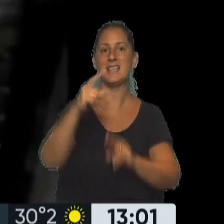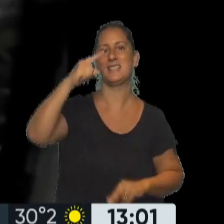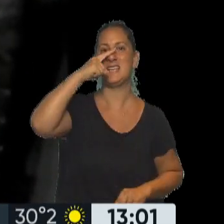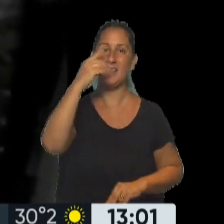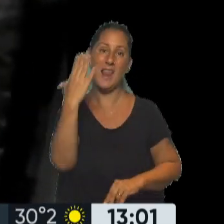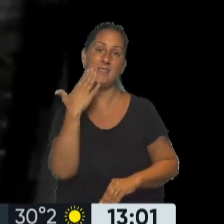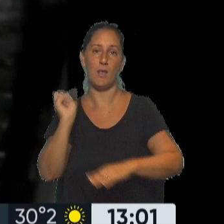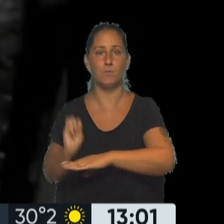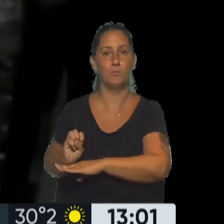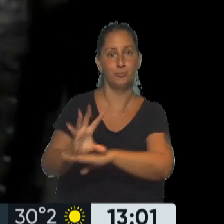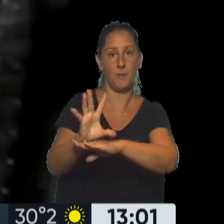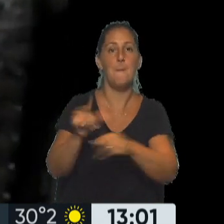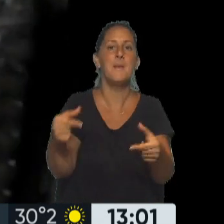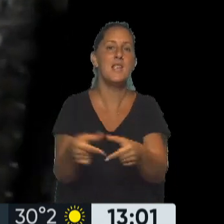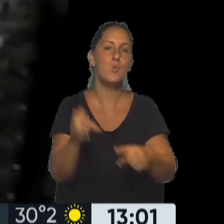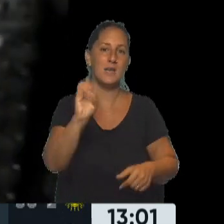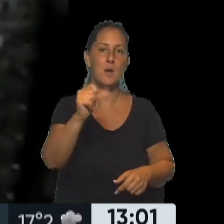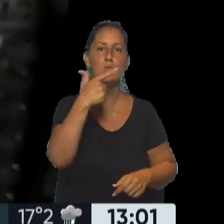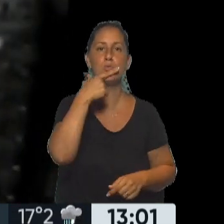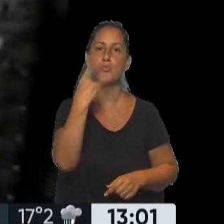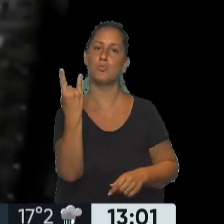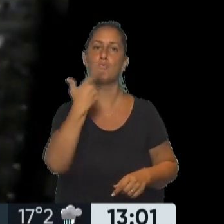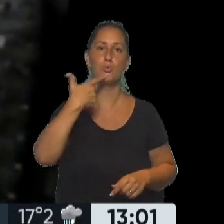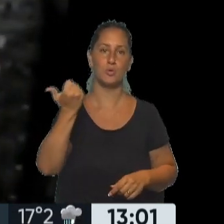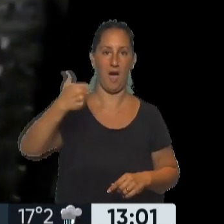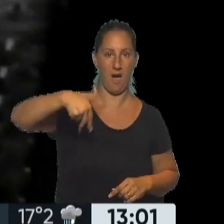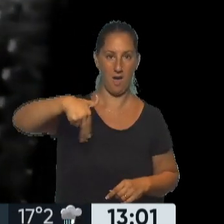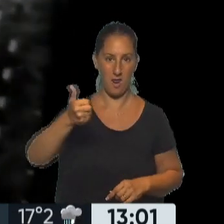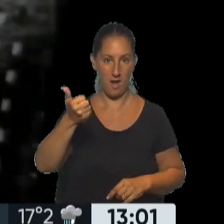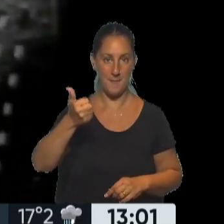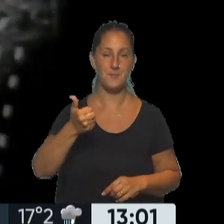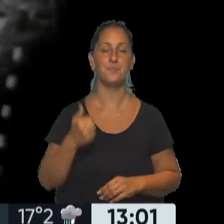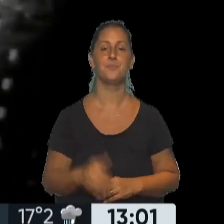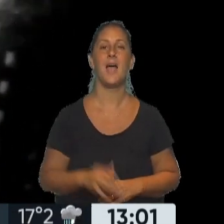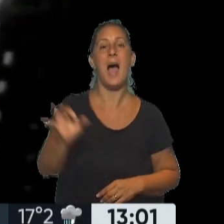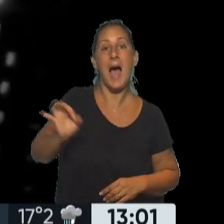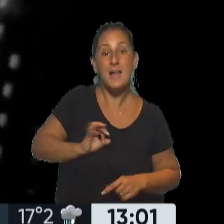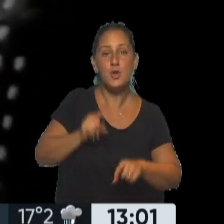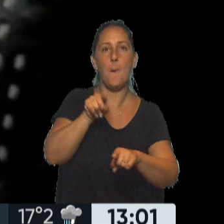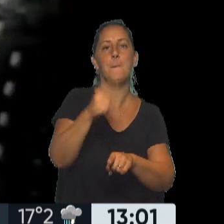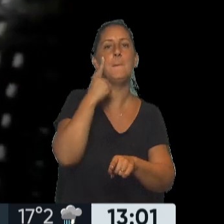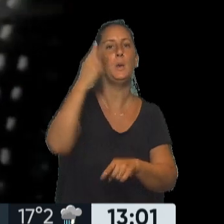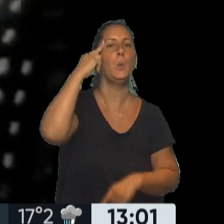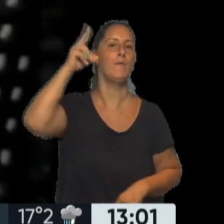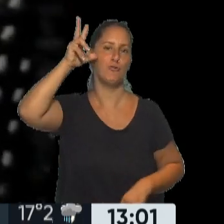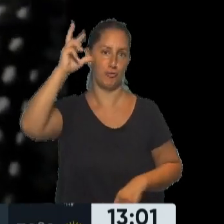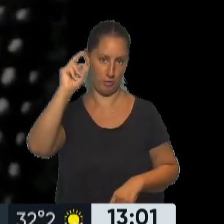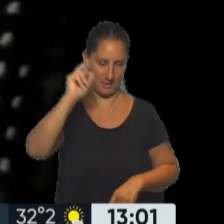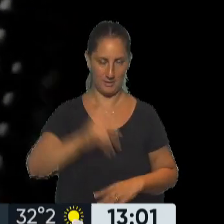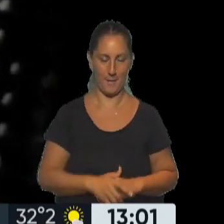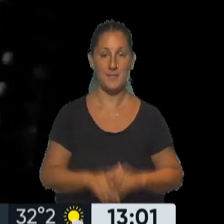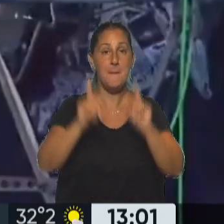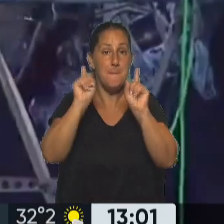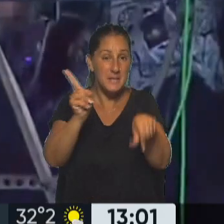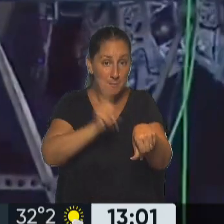será la proyección de Susana, esta película, este filme, este registro del año 1980. Y también a la